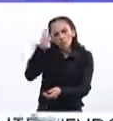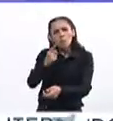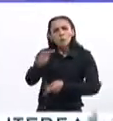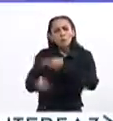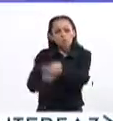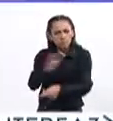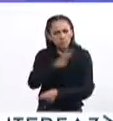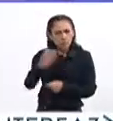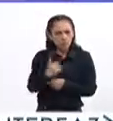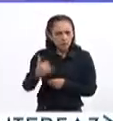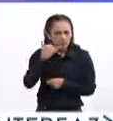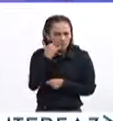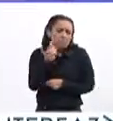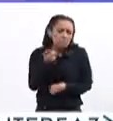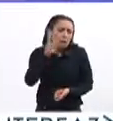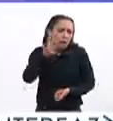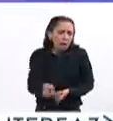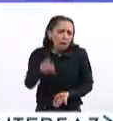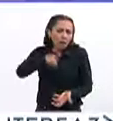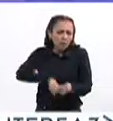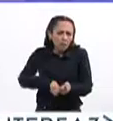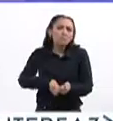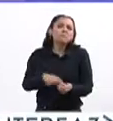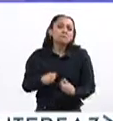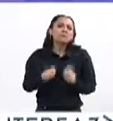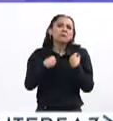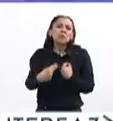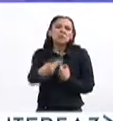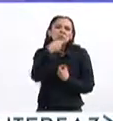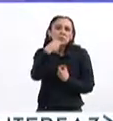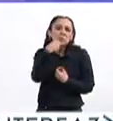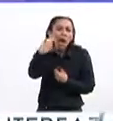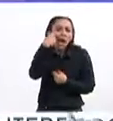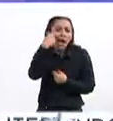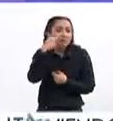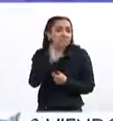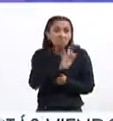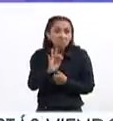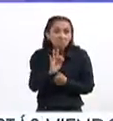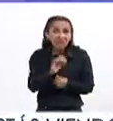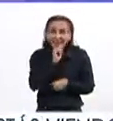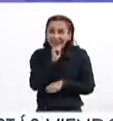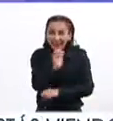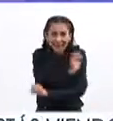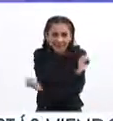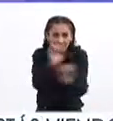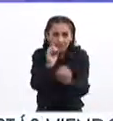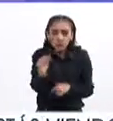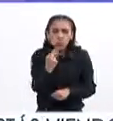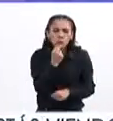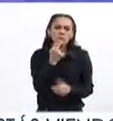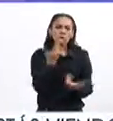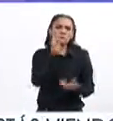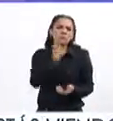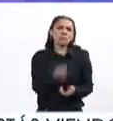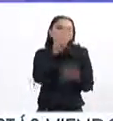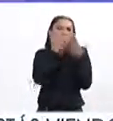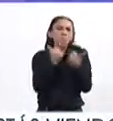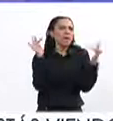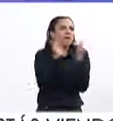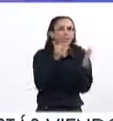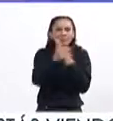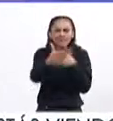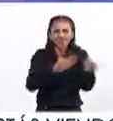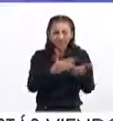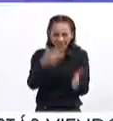vida. Y si no lo incorporamos, pues entonces, ¿no? Estamos retrocediendo. Pero con los niños, sobre todo en la primera infancia, lo